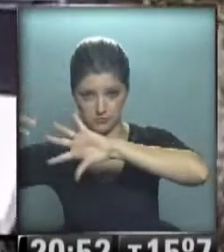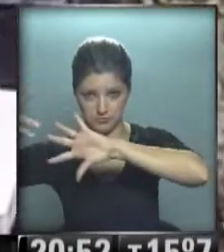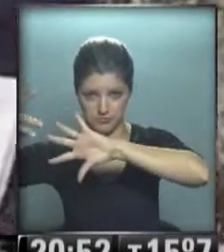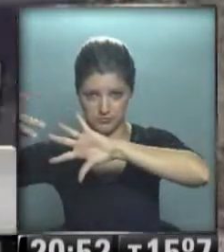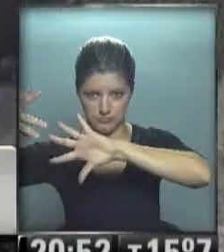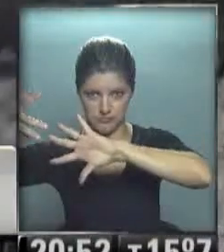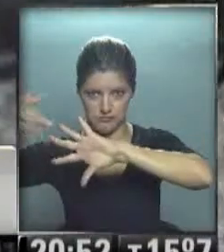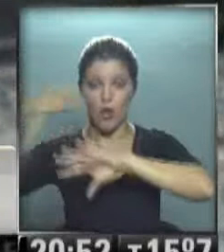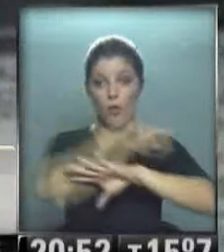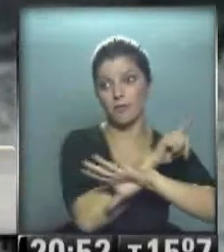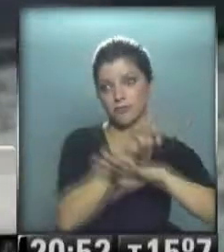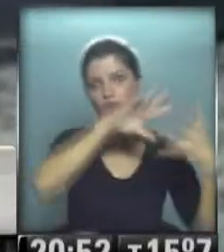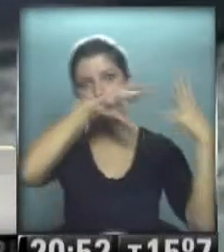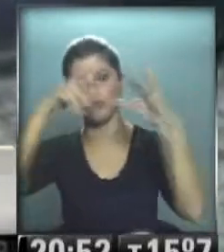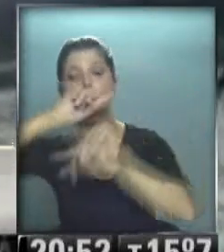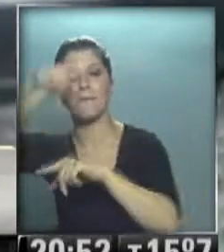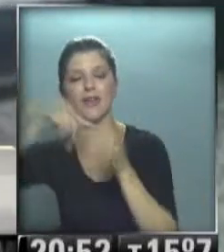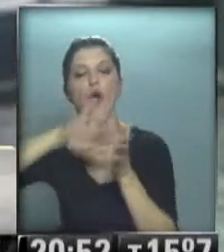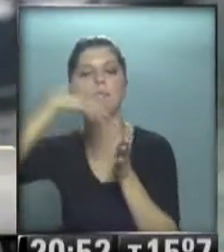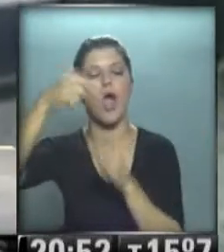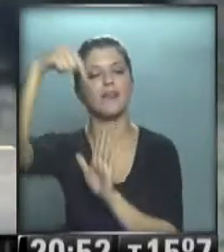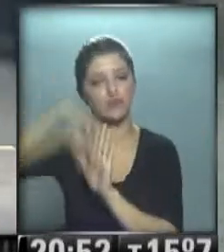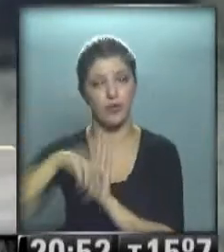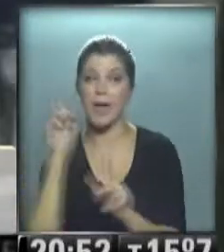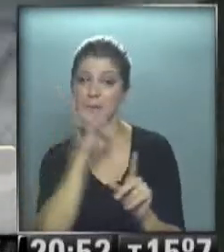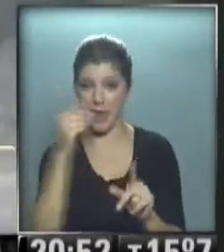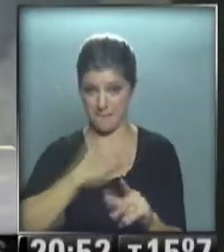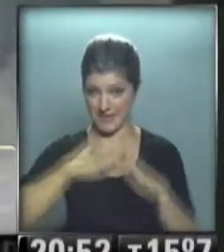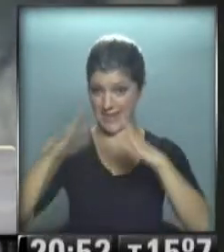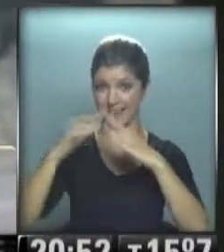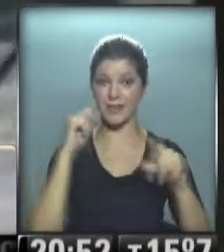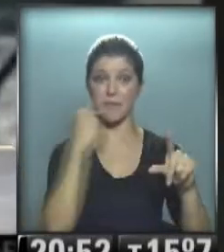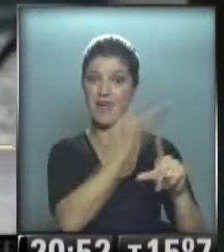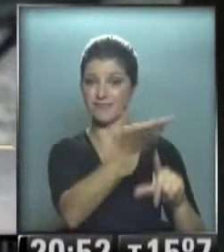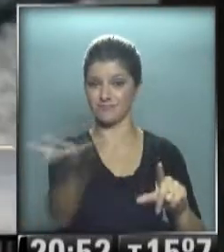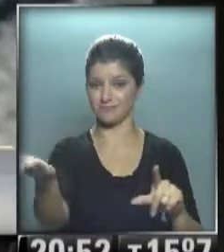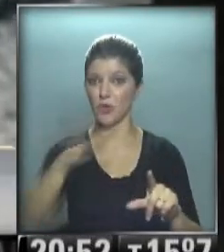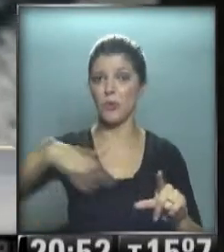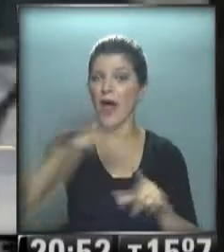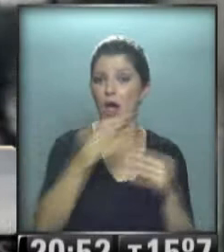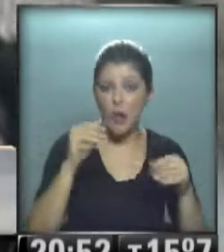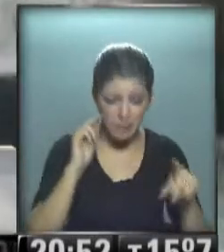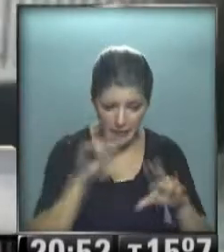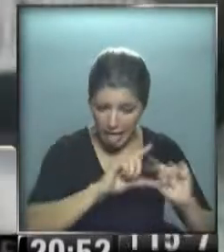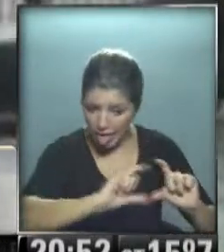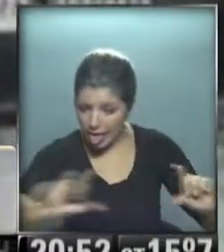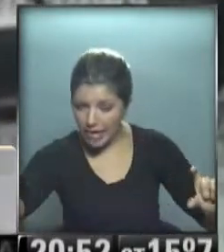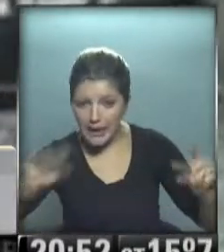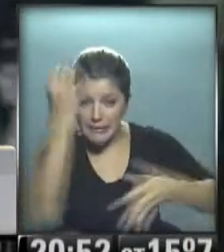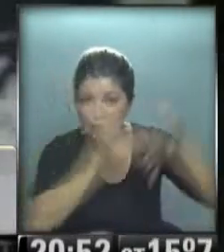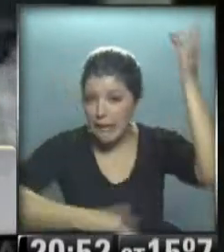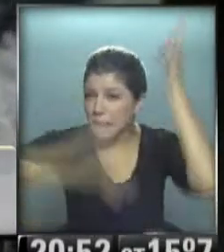el este. Y esto afectó principalmente el sur del conurbano. Allí está, en la puerta de mi casa es esa. Miren cómo quedó. Un colchón de